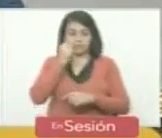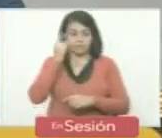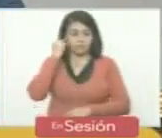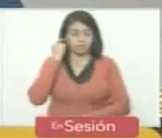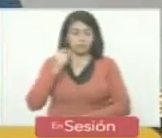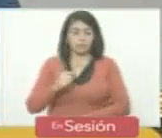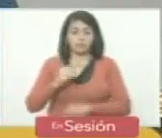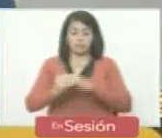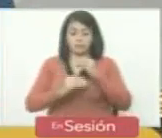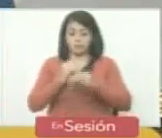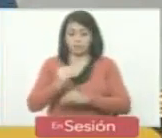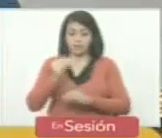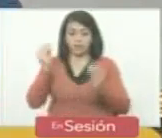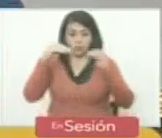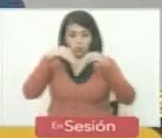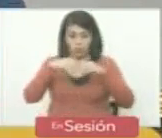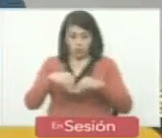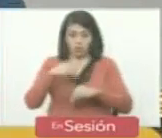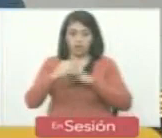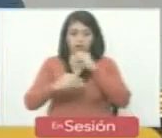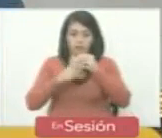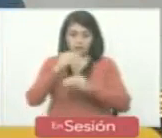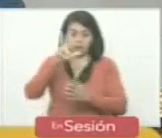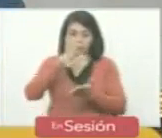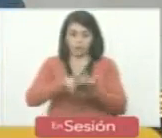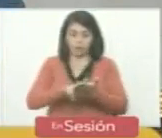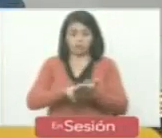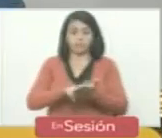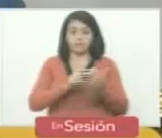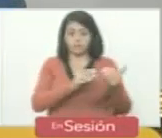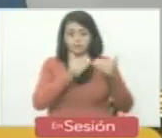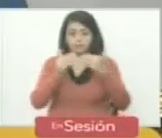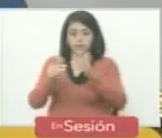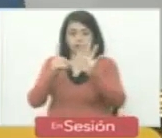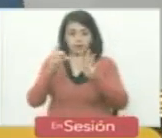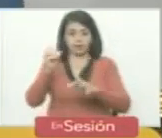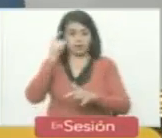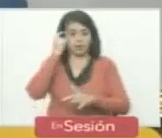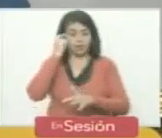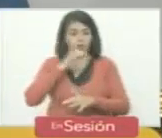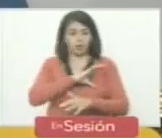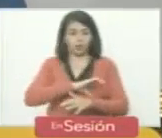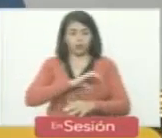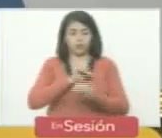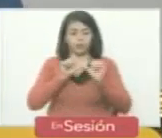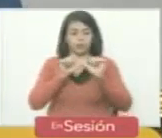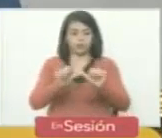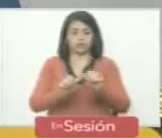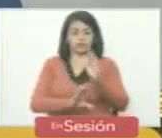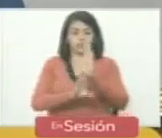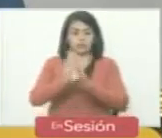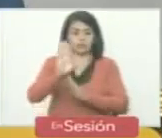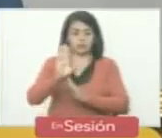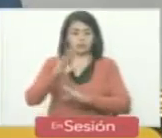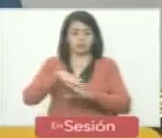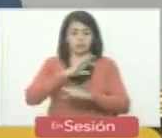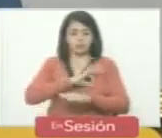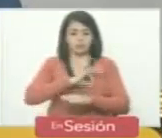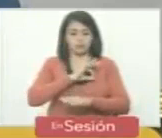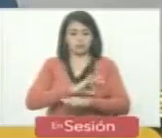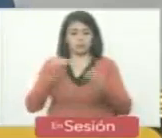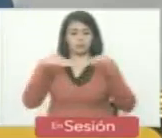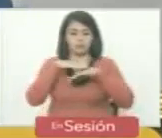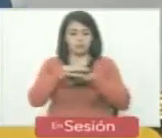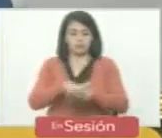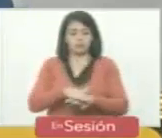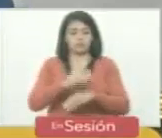los diputados que estén de acuerdo con aprobar esta prórroga de 60 días a la Comisión Permanente de Desarrollo Social